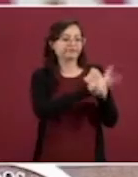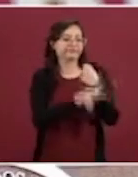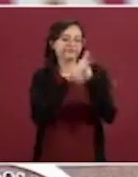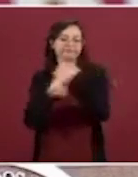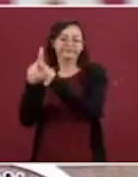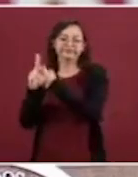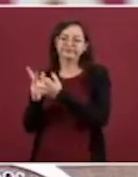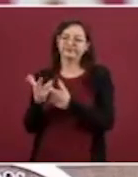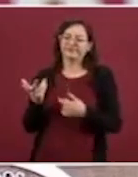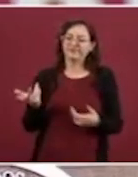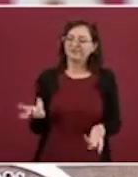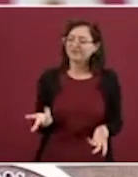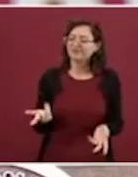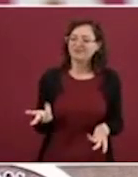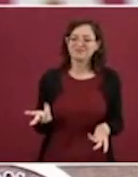¿Por qué